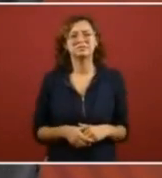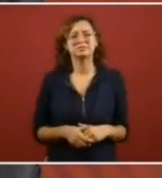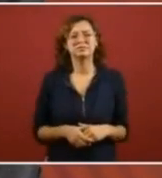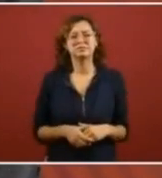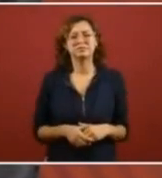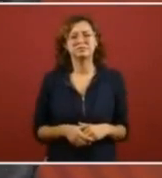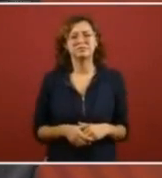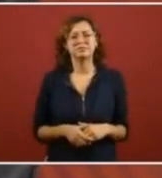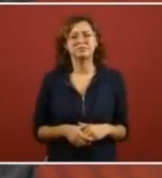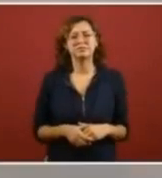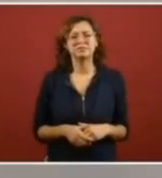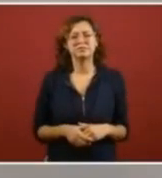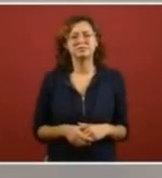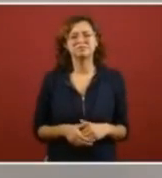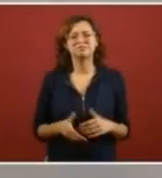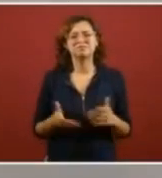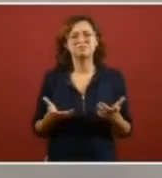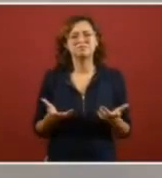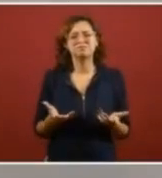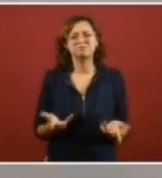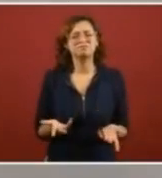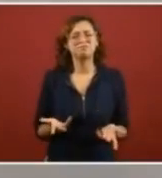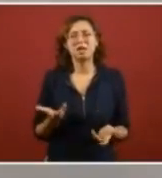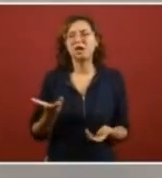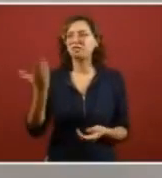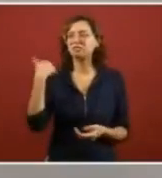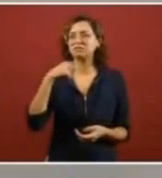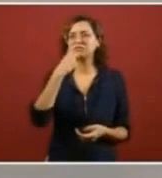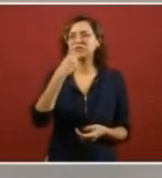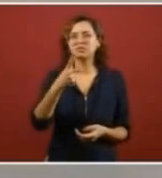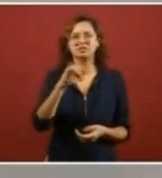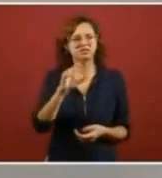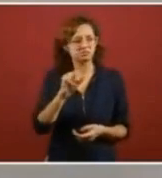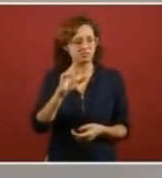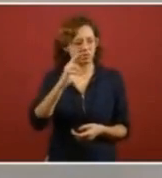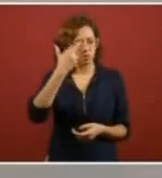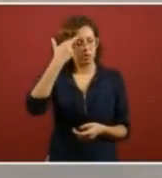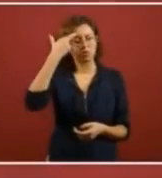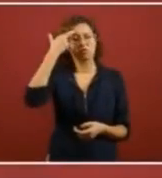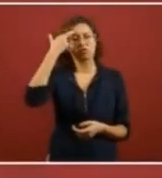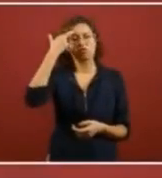nada más, no sé si se los comentaba,